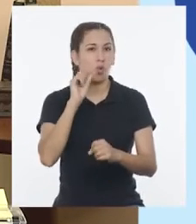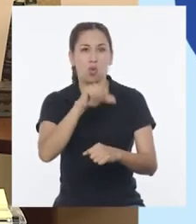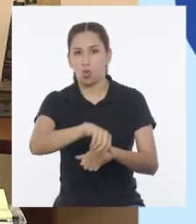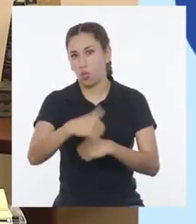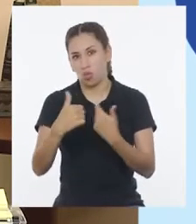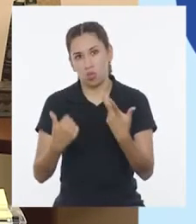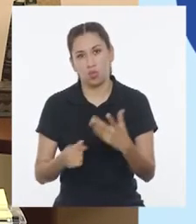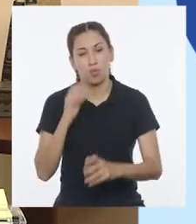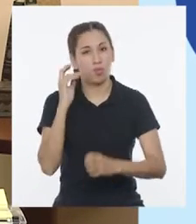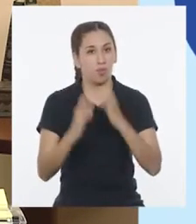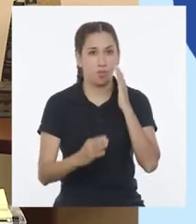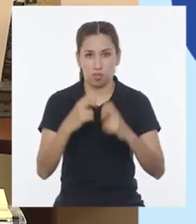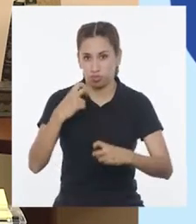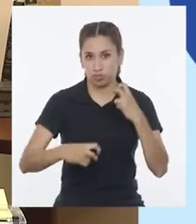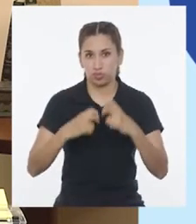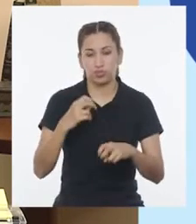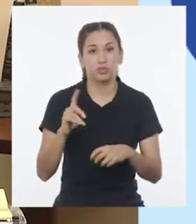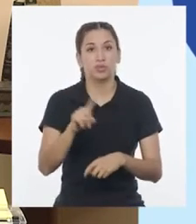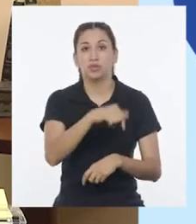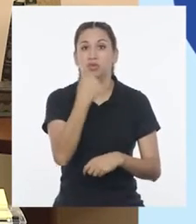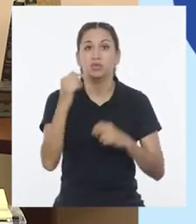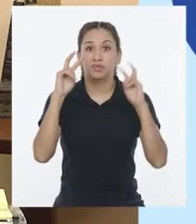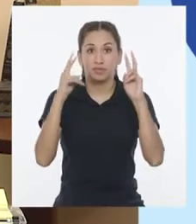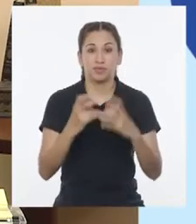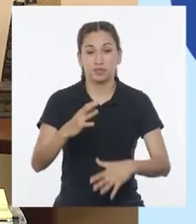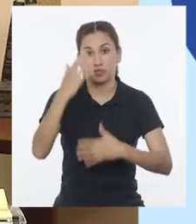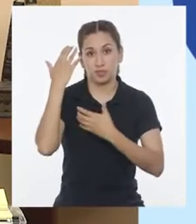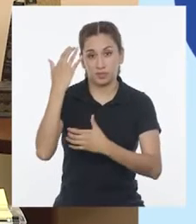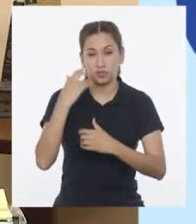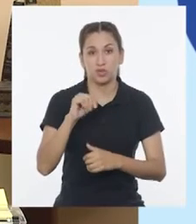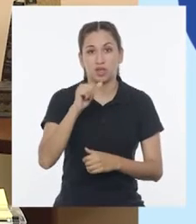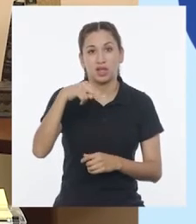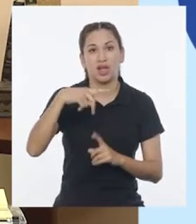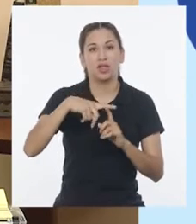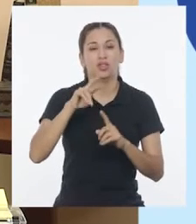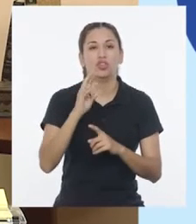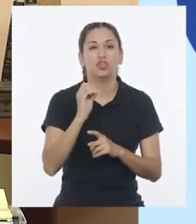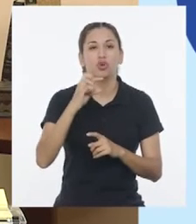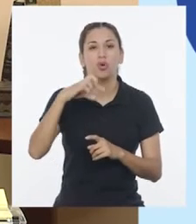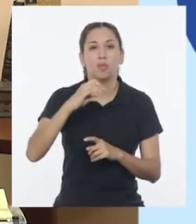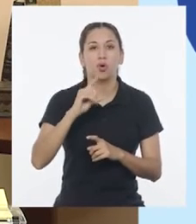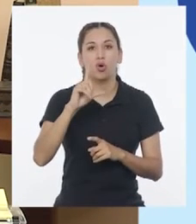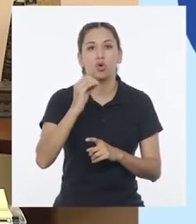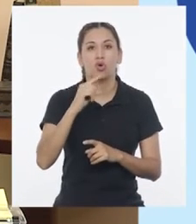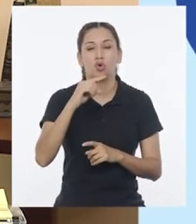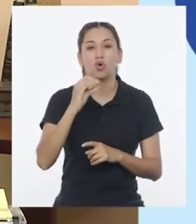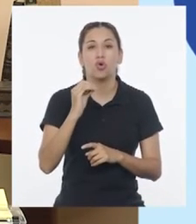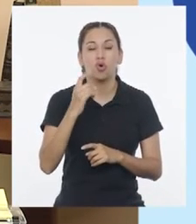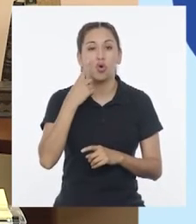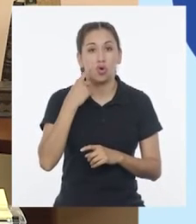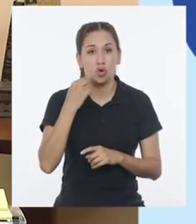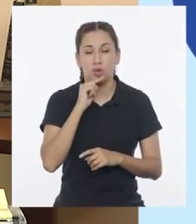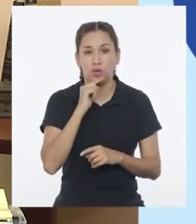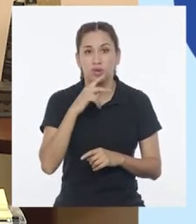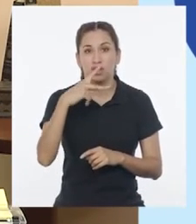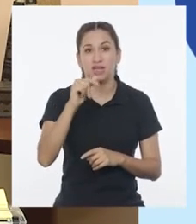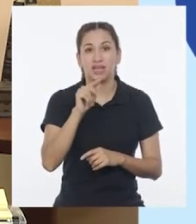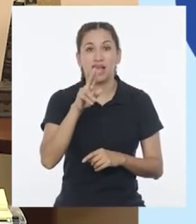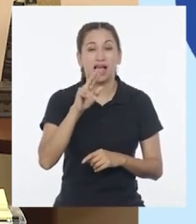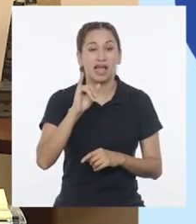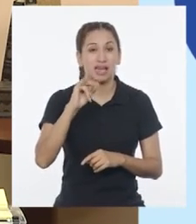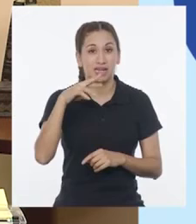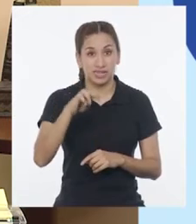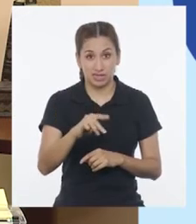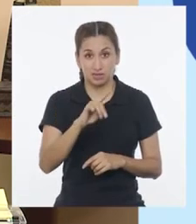las propiedades, entre otros problemas. Mientras que para el caso de Piura, el antropólogo Ludwig